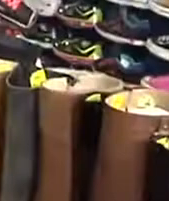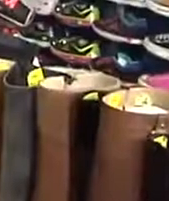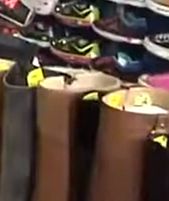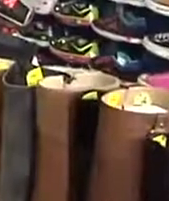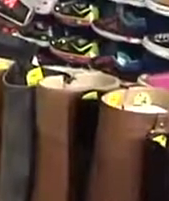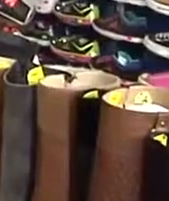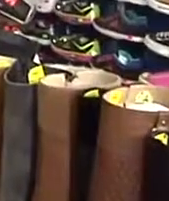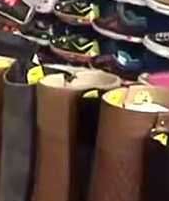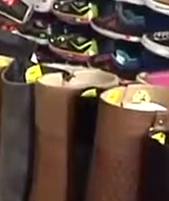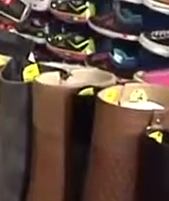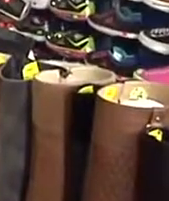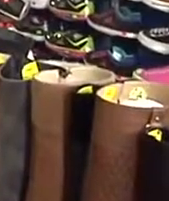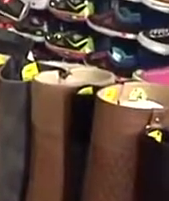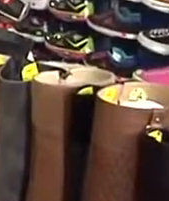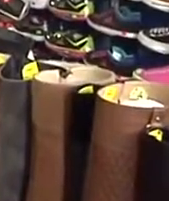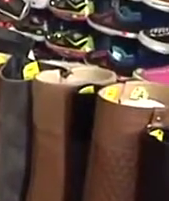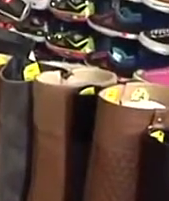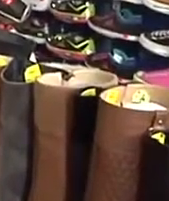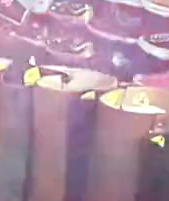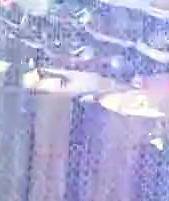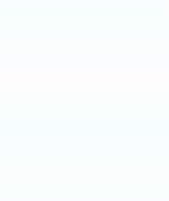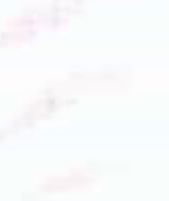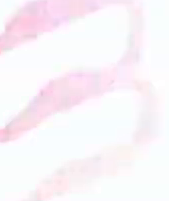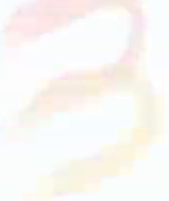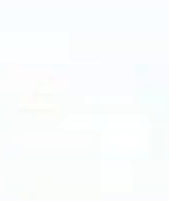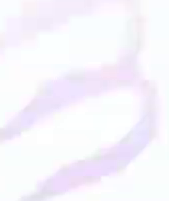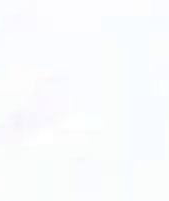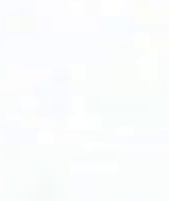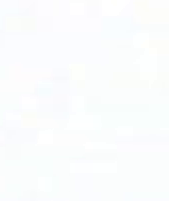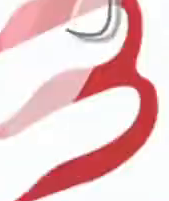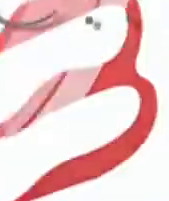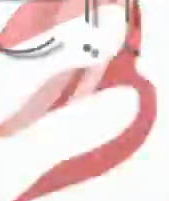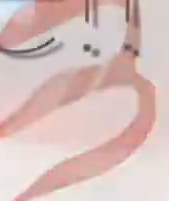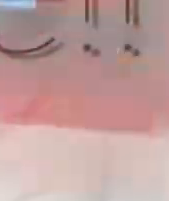Como dice mi amigo Jorge Garralda, no se deje.